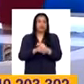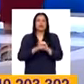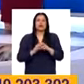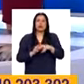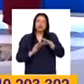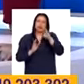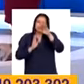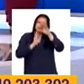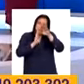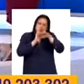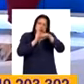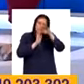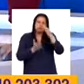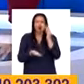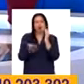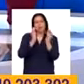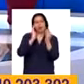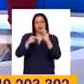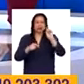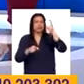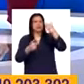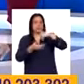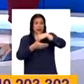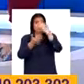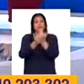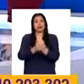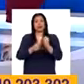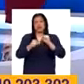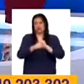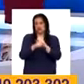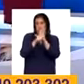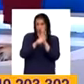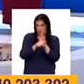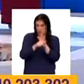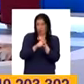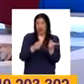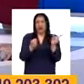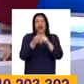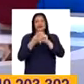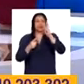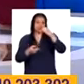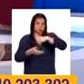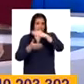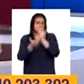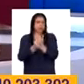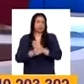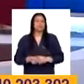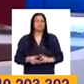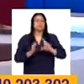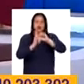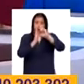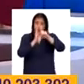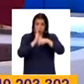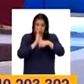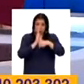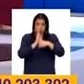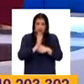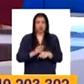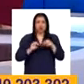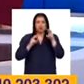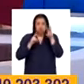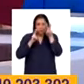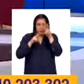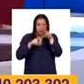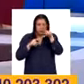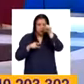mínimo, digamos, respecto de la primera ola o de la segunda ola, hasta ese momento, mejor dicho, de la primera. Luego buscamos otro